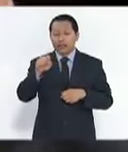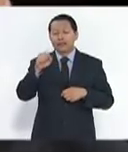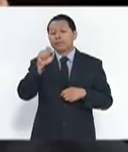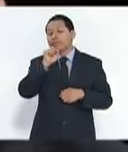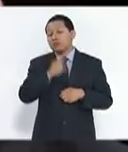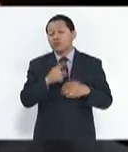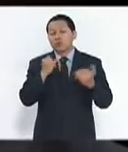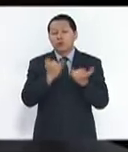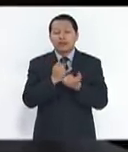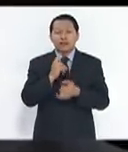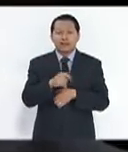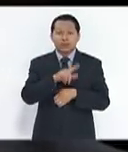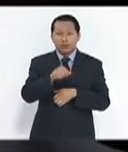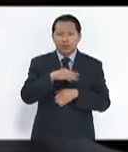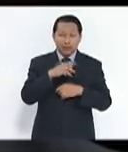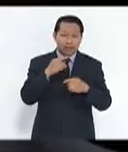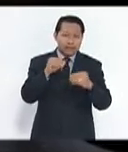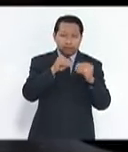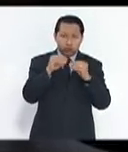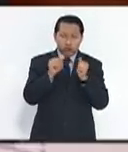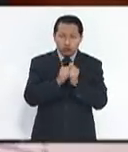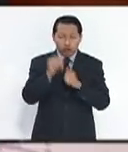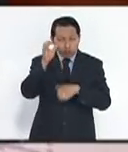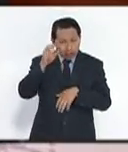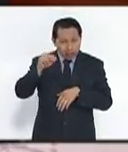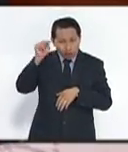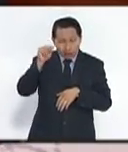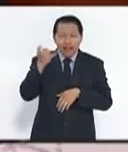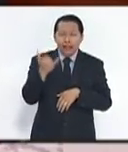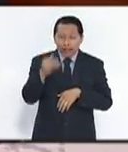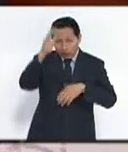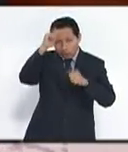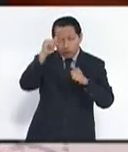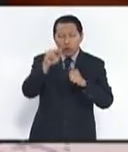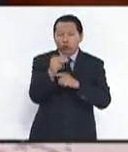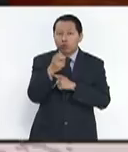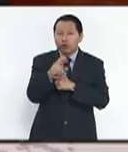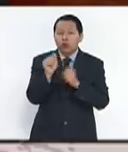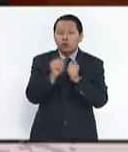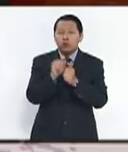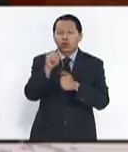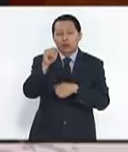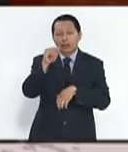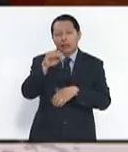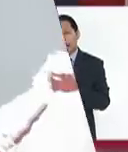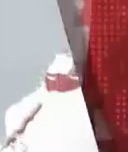posteriormente será a cargo de las negociaciones con Corea del Norte y del acuerdo nuclear con Irán.